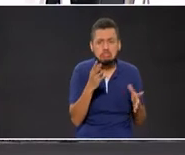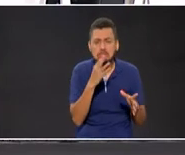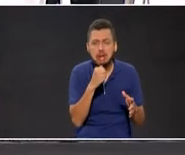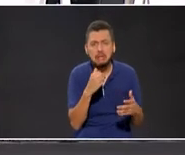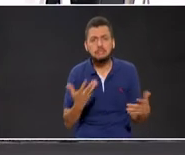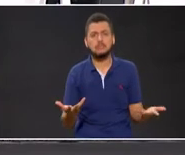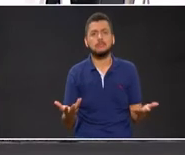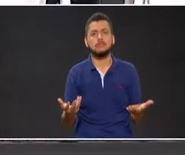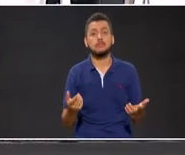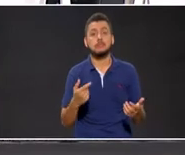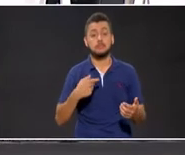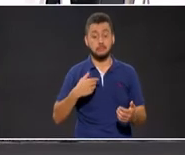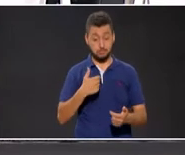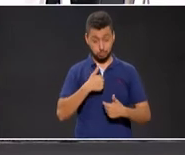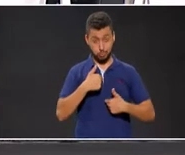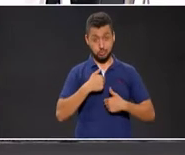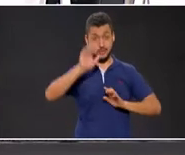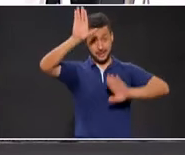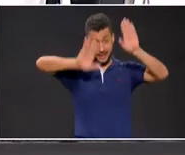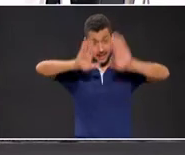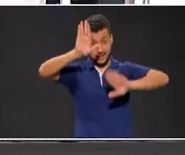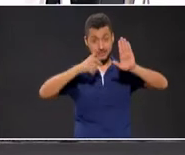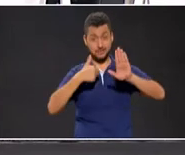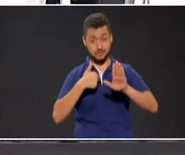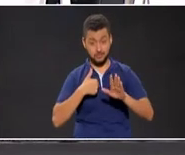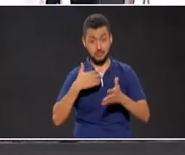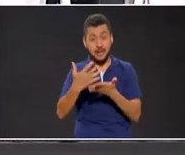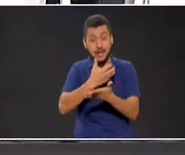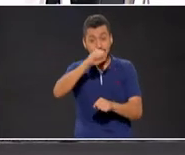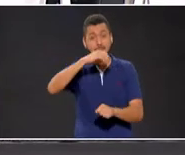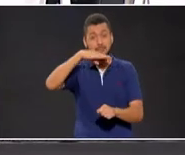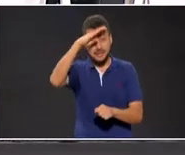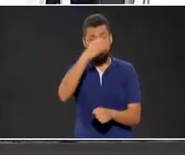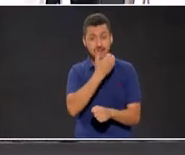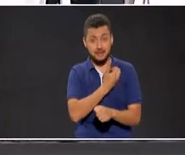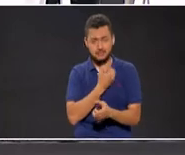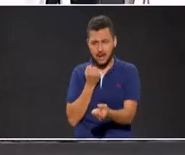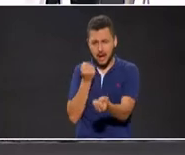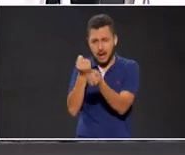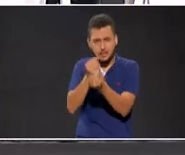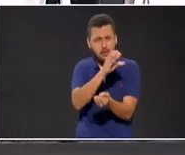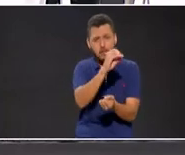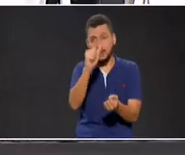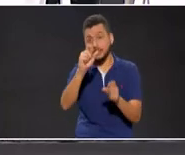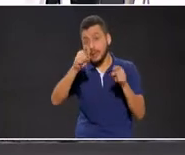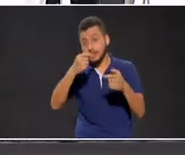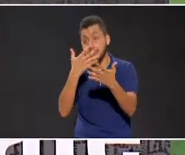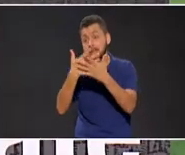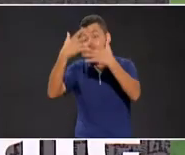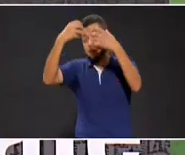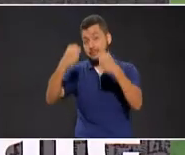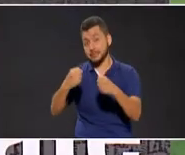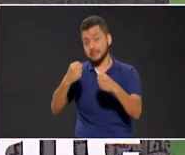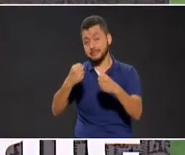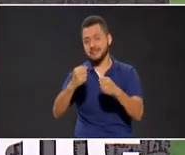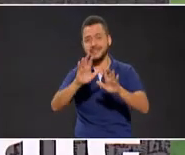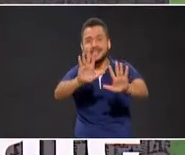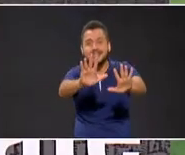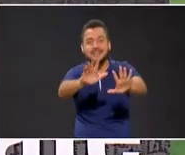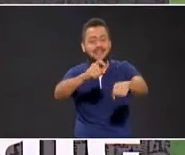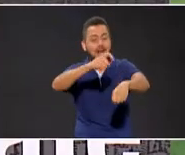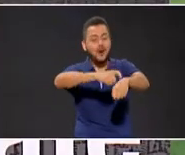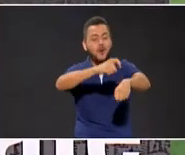nosotros lo vamos a implementar como también lo vamos a hacer en las cárceles llegó la hora del debate llegó a la hora